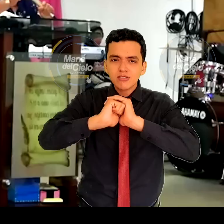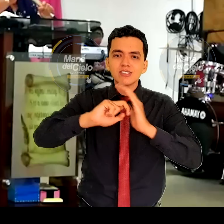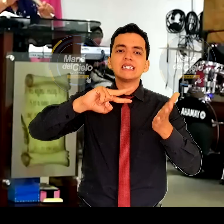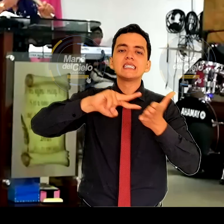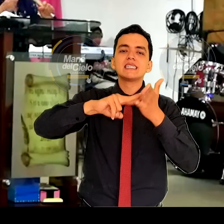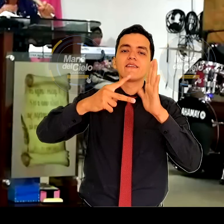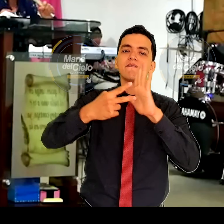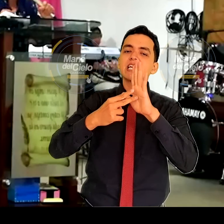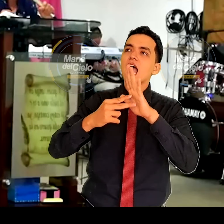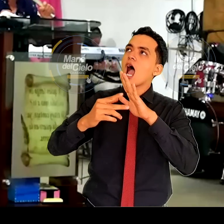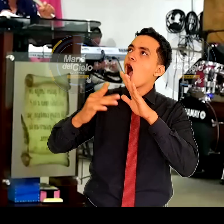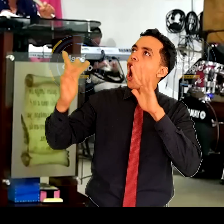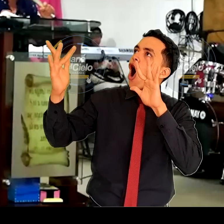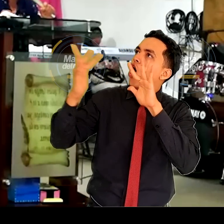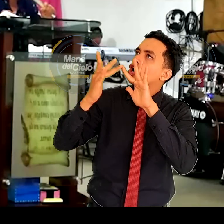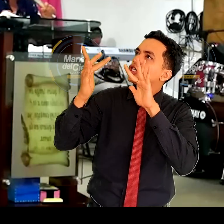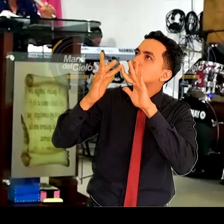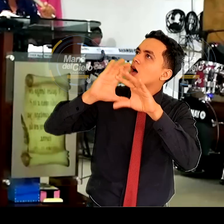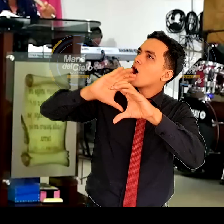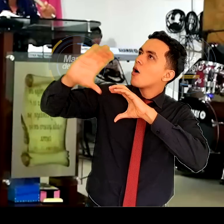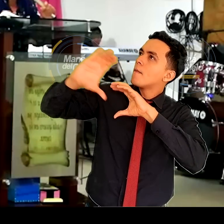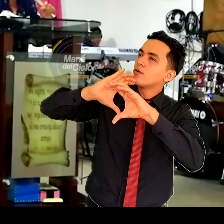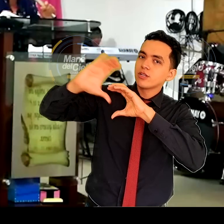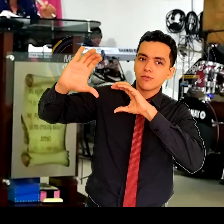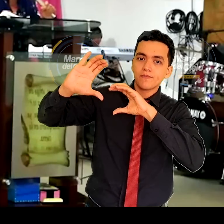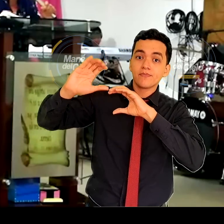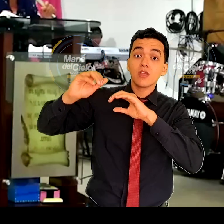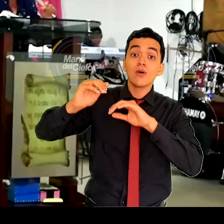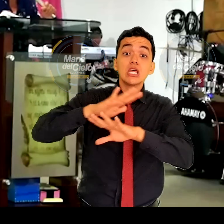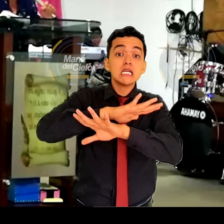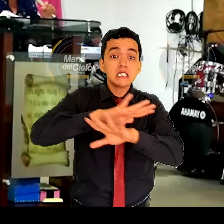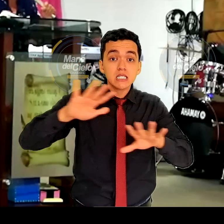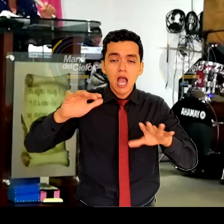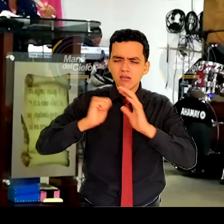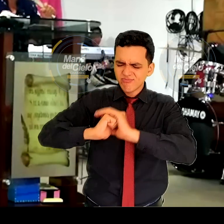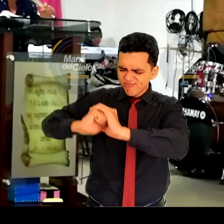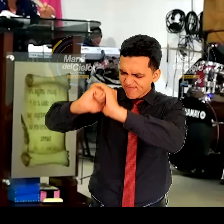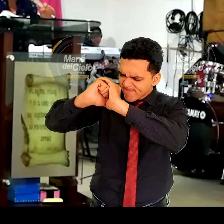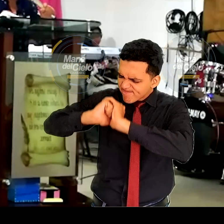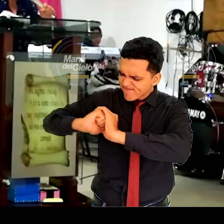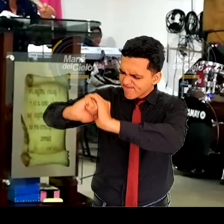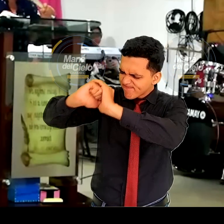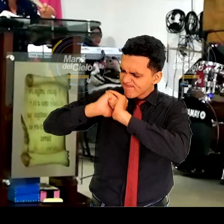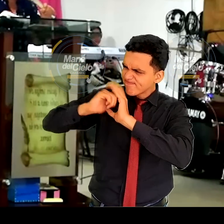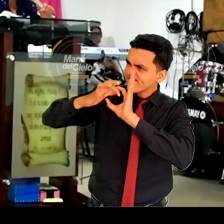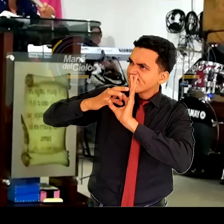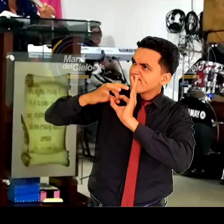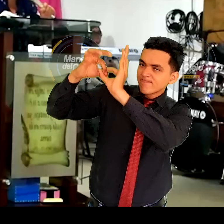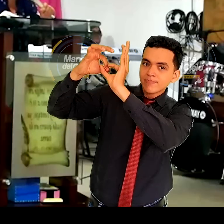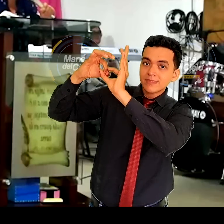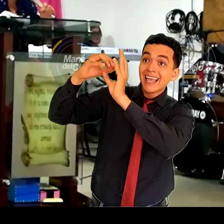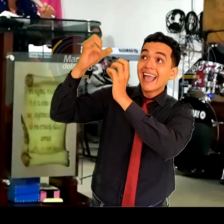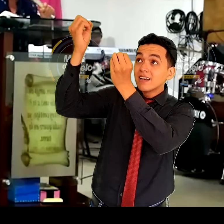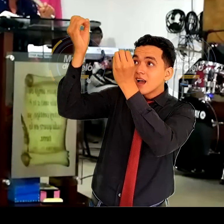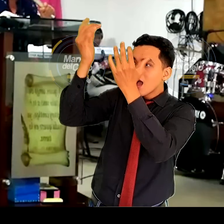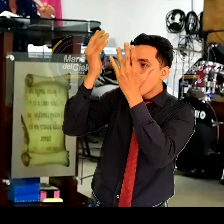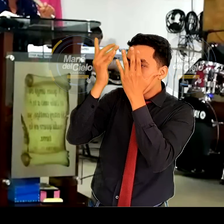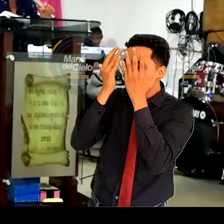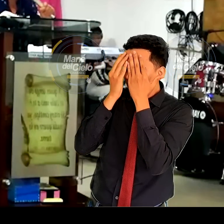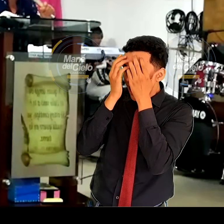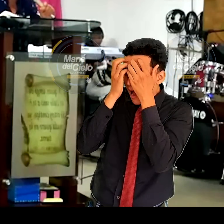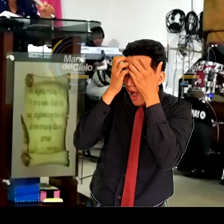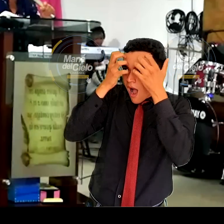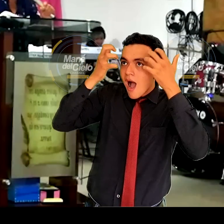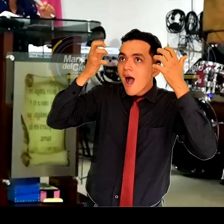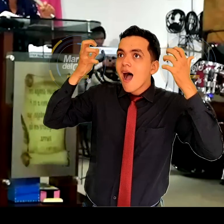luego viene la revelación. Nunca vendrán revelaciones si no hay oración, pues Dios la